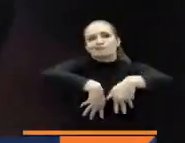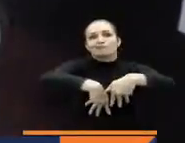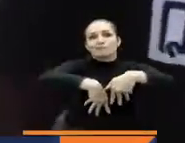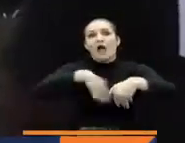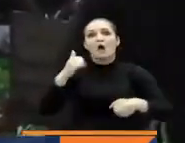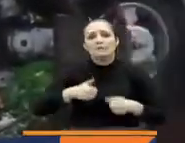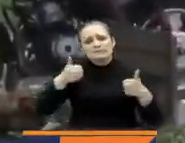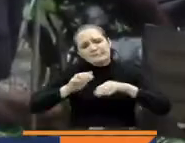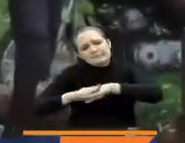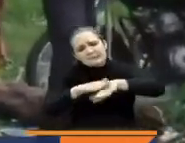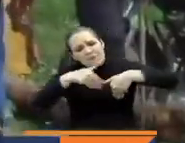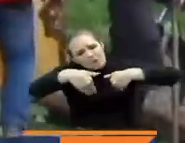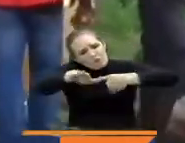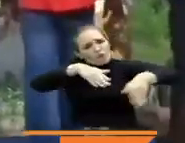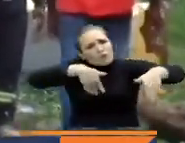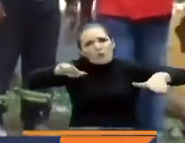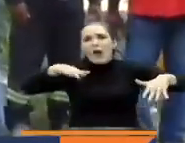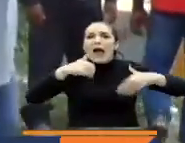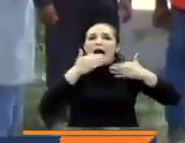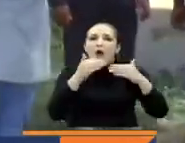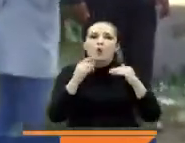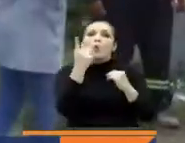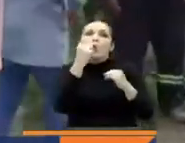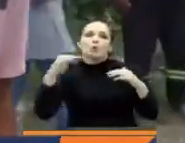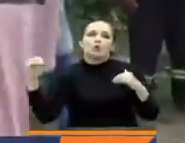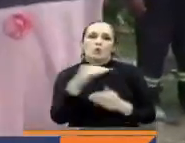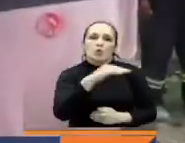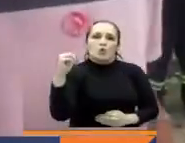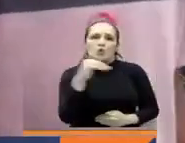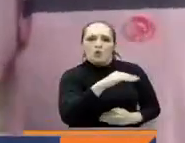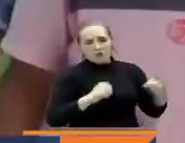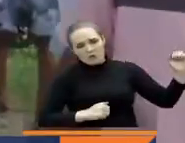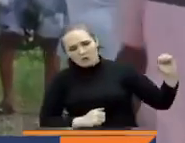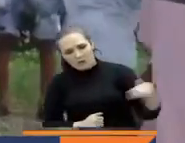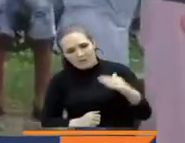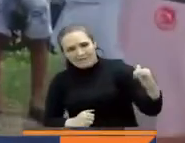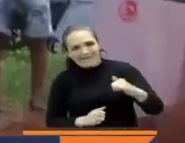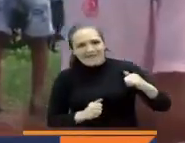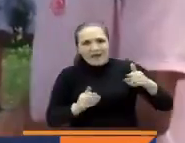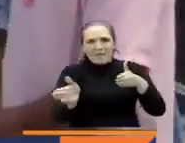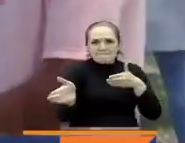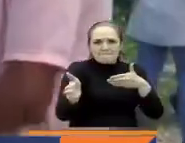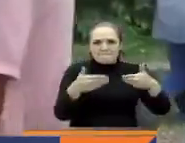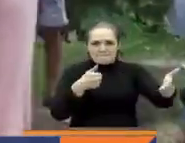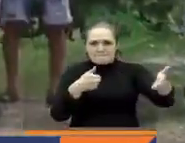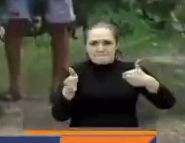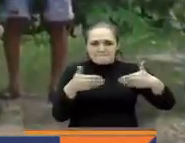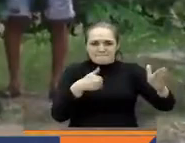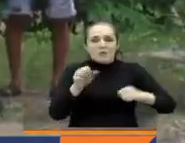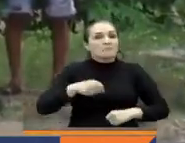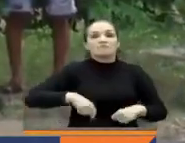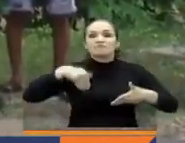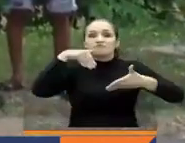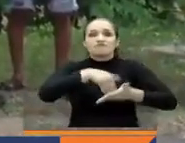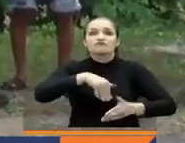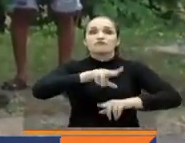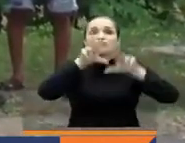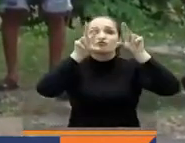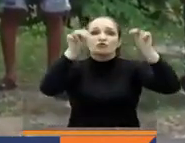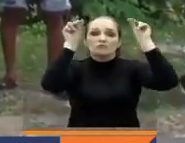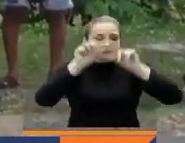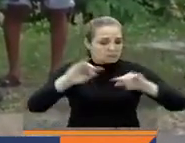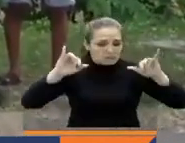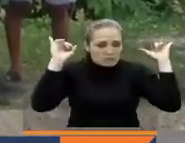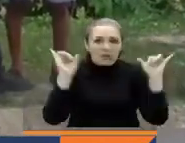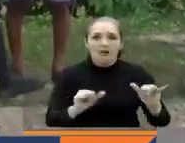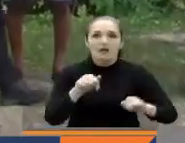que despeje las vías o por lo menos habilite un corredor para que los vehículos puedan circular, pero ellos han sentado su posición y han asegurado que no lo